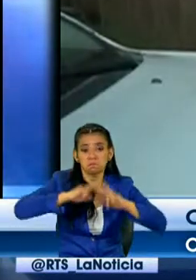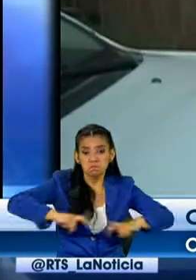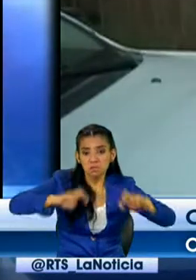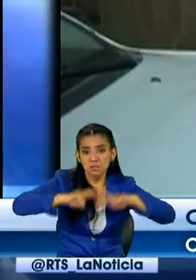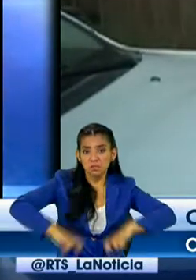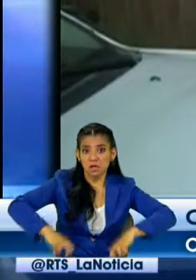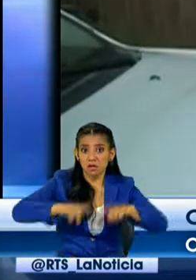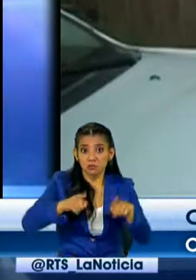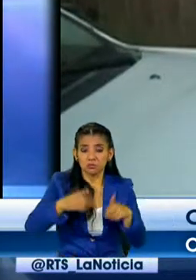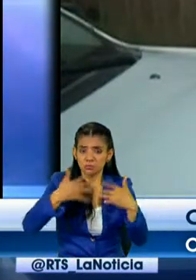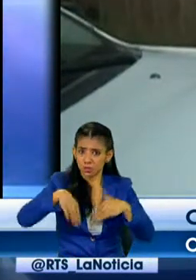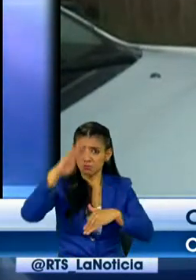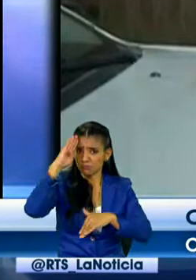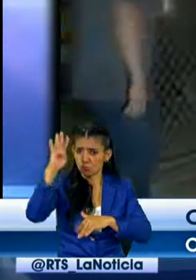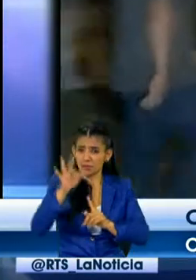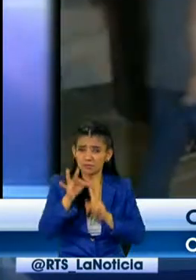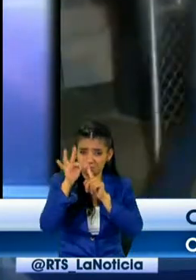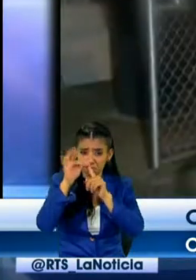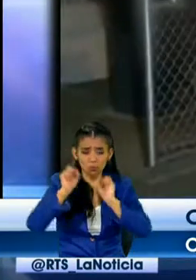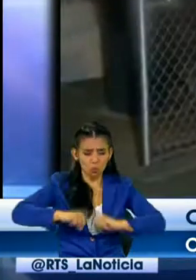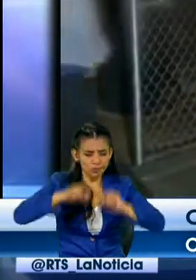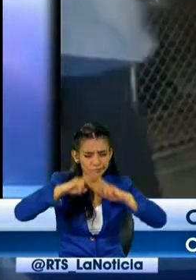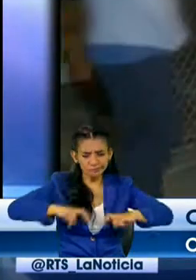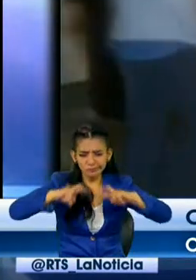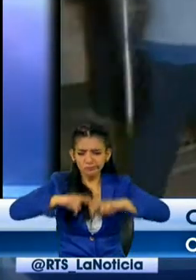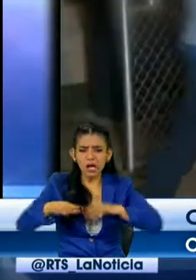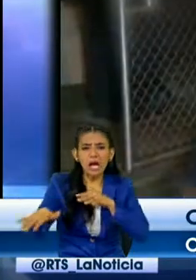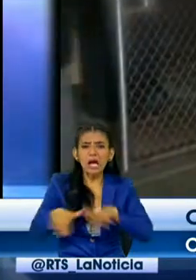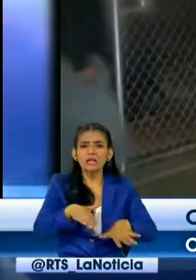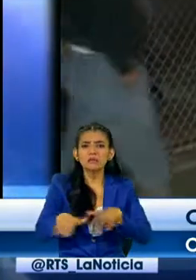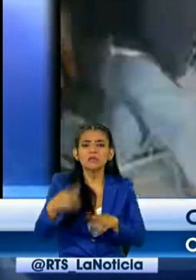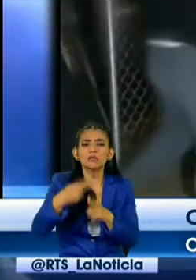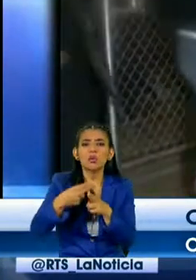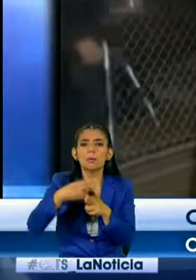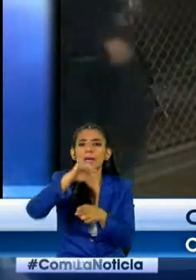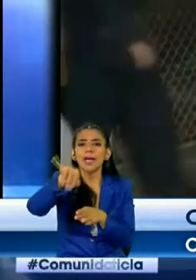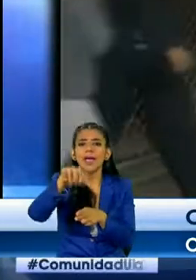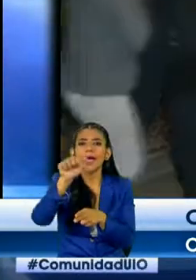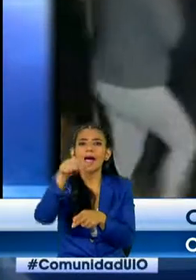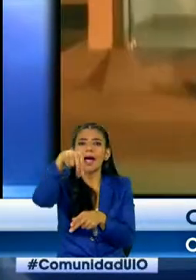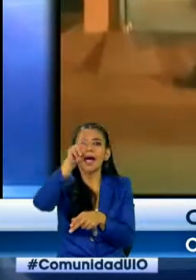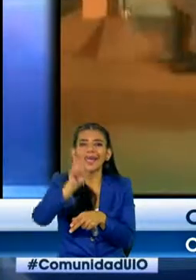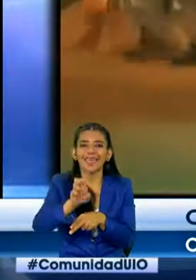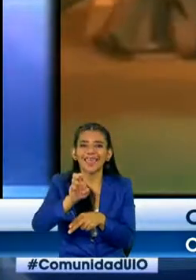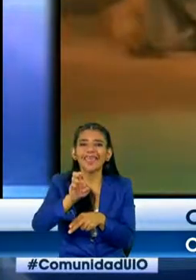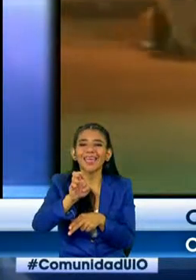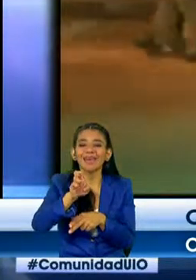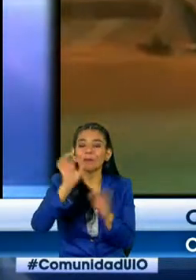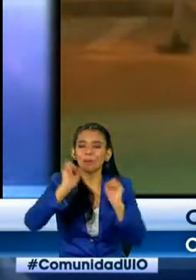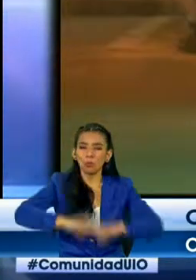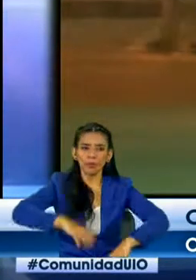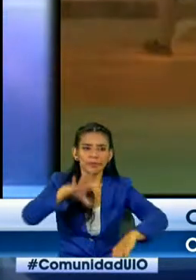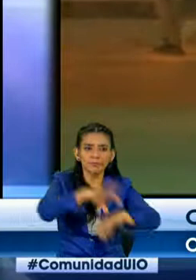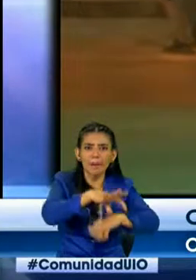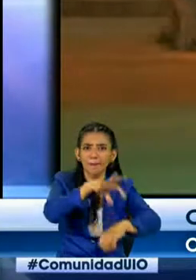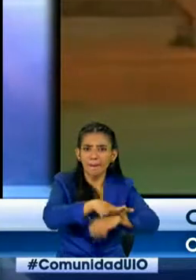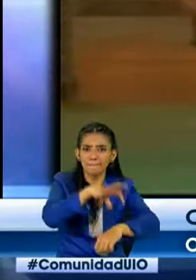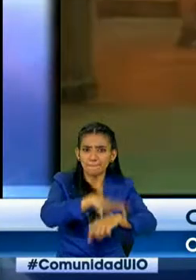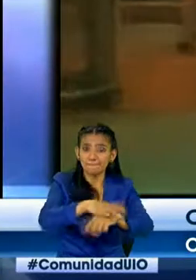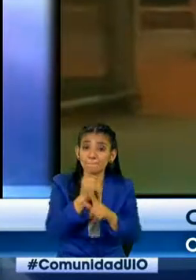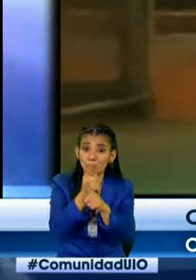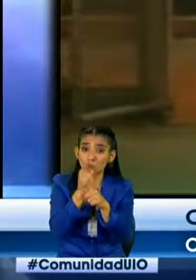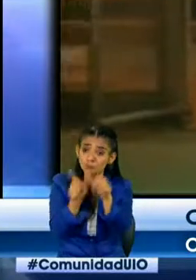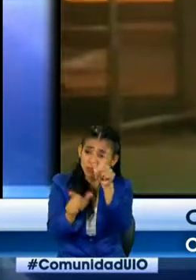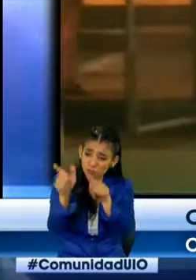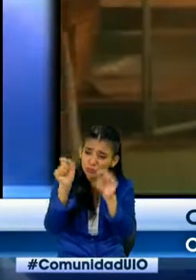Antidelincuencial ha realizado en este operativo Jaque Mate 2. De ahí que se hace un llamado a la ciudadanía para que, por favor, confíe